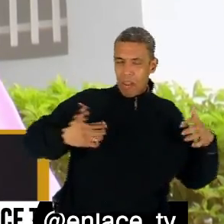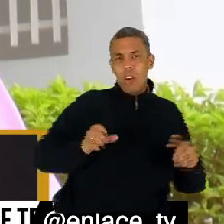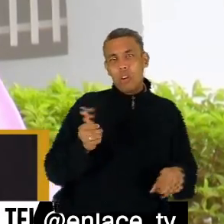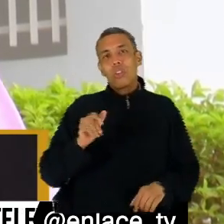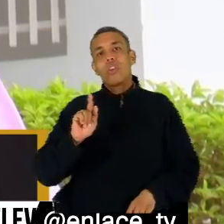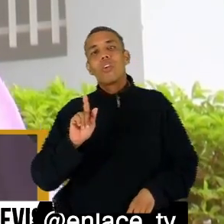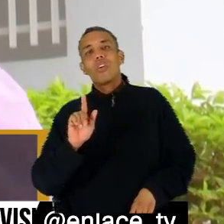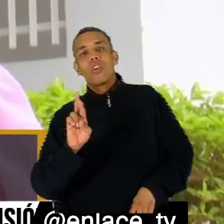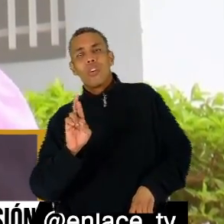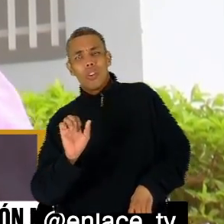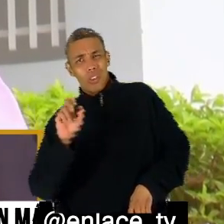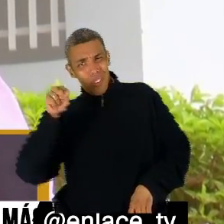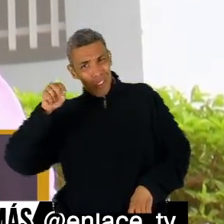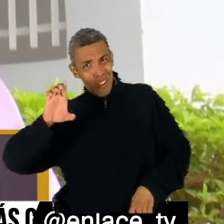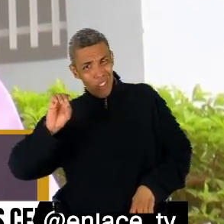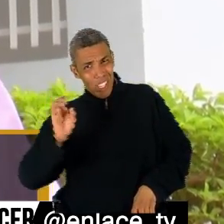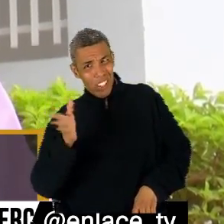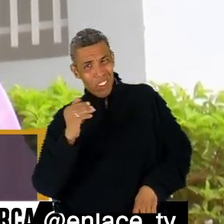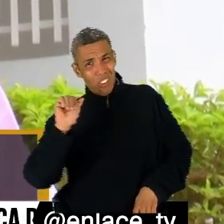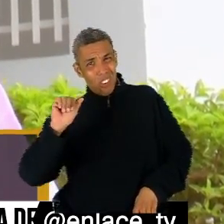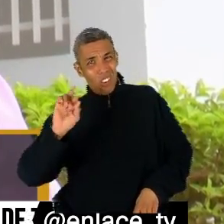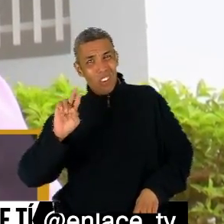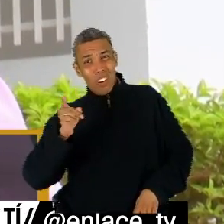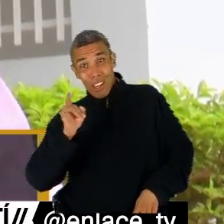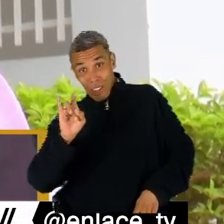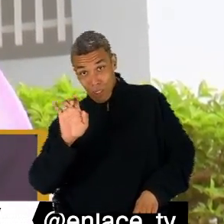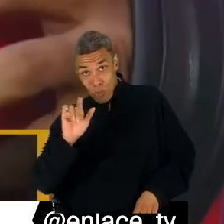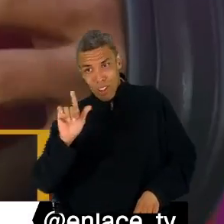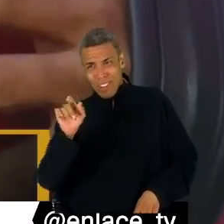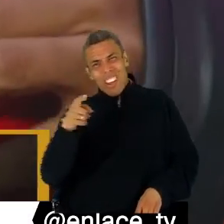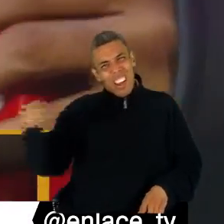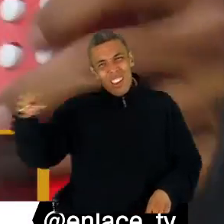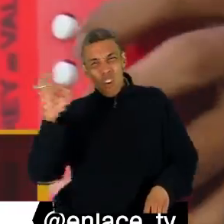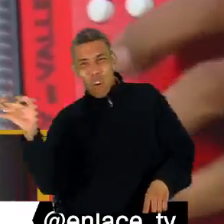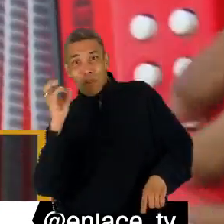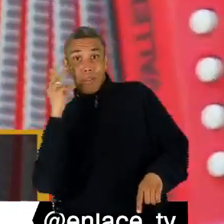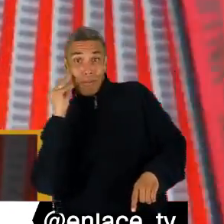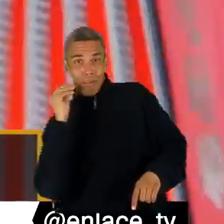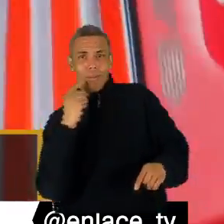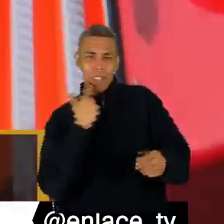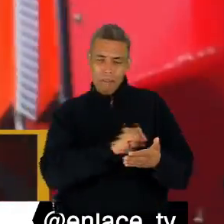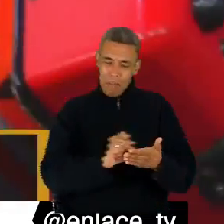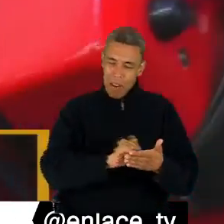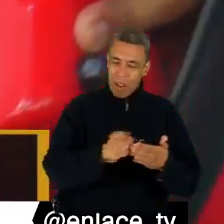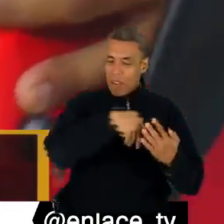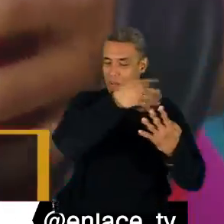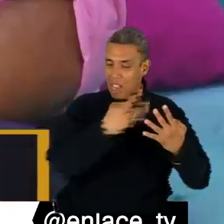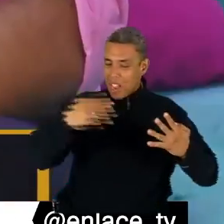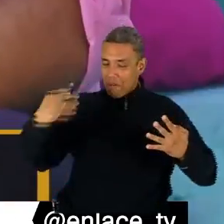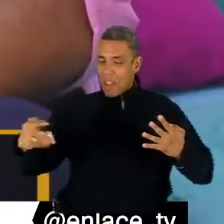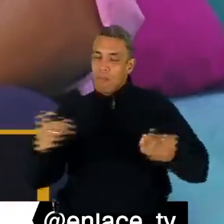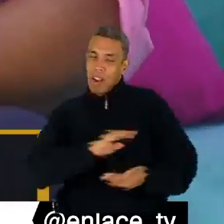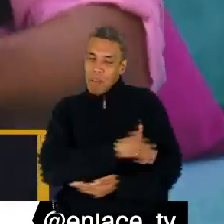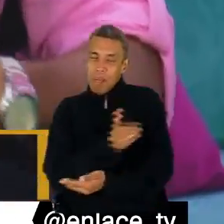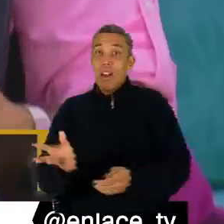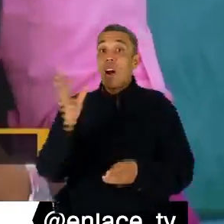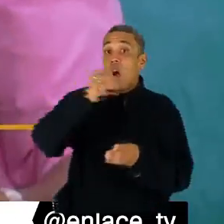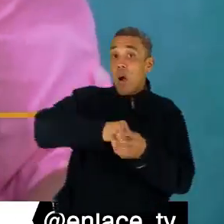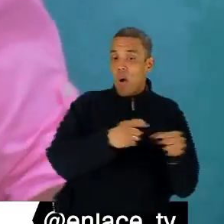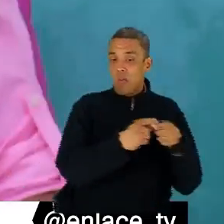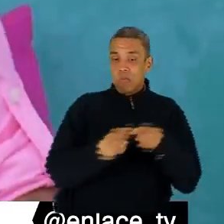un trabajo que hemos seleccionado y hemos trabajado con ciencia. 11 canciones conformarán el trabajo discográfico para el que le